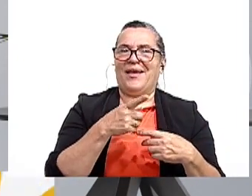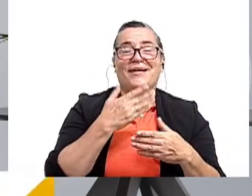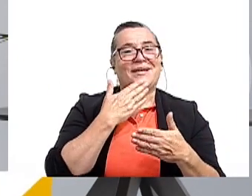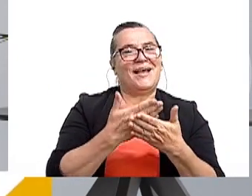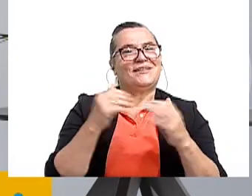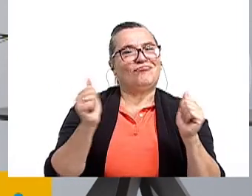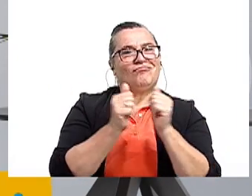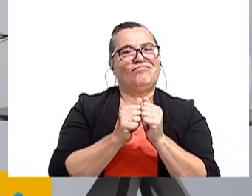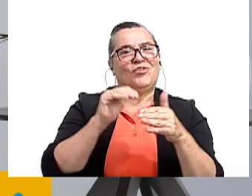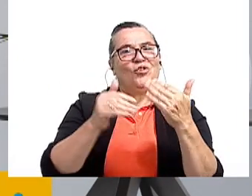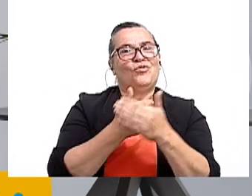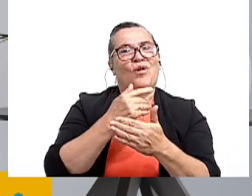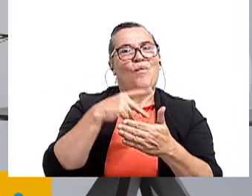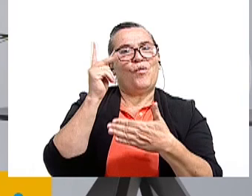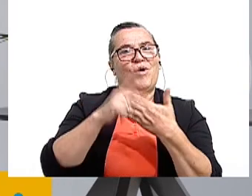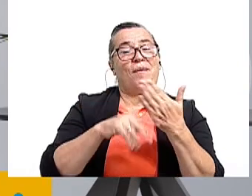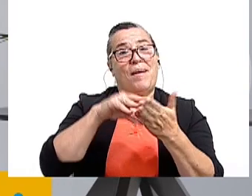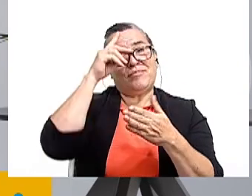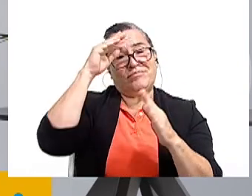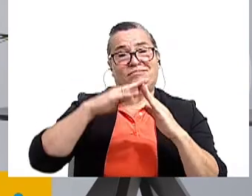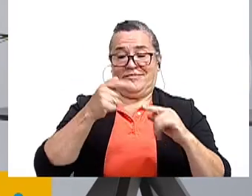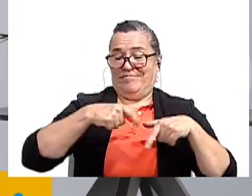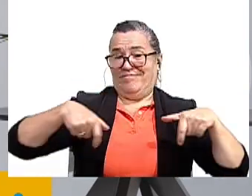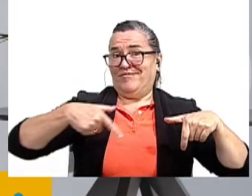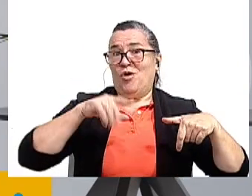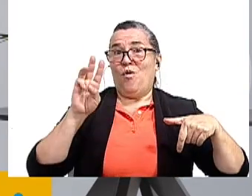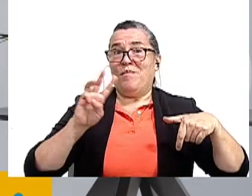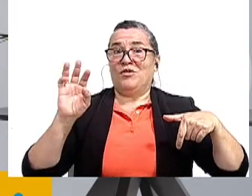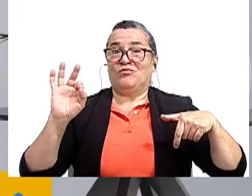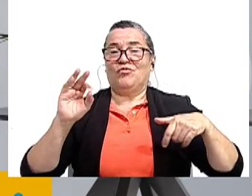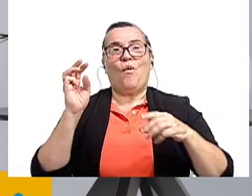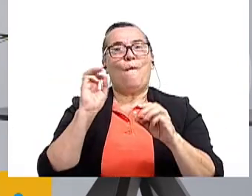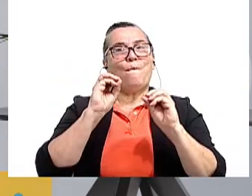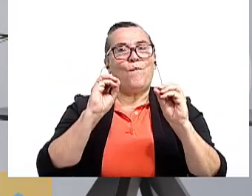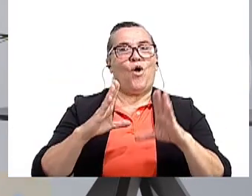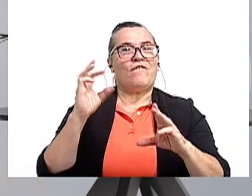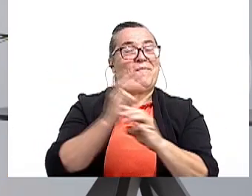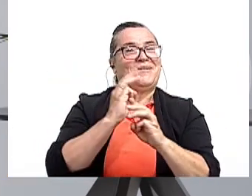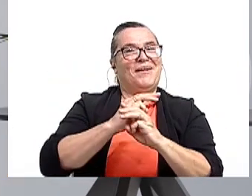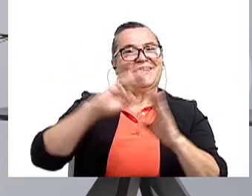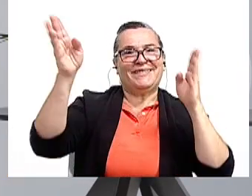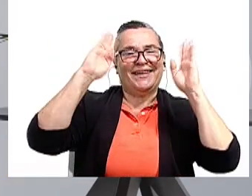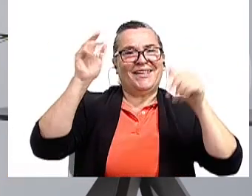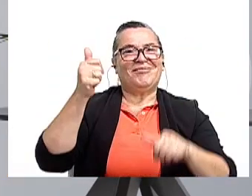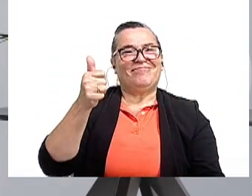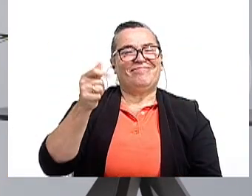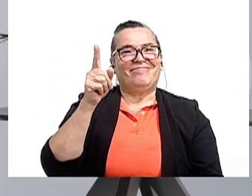este nuevo programa de Aprendo en Casa. Soy Gualberto Morales, su profe de matemática. Chao, chao.